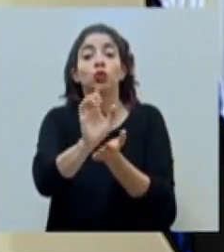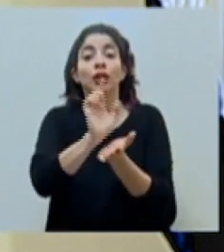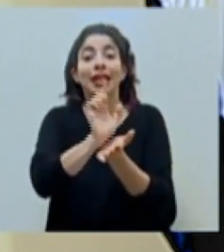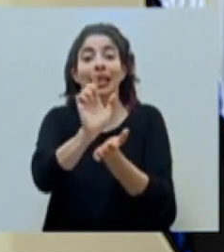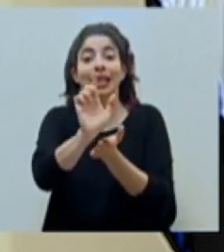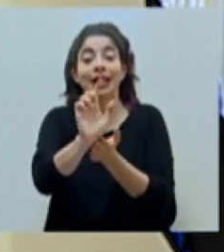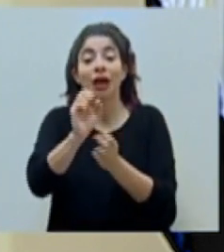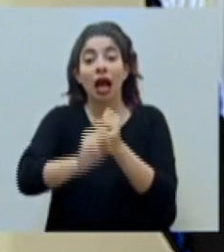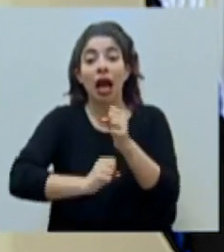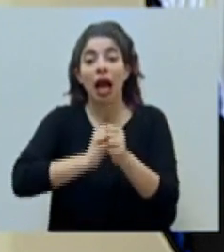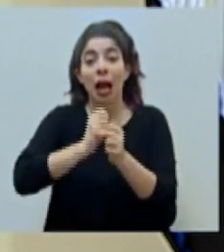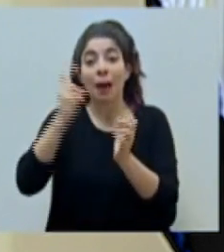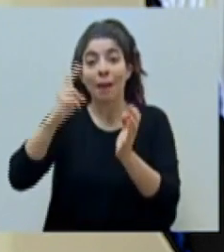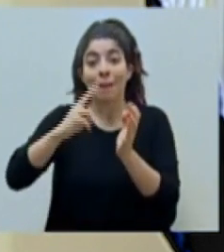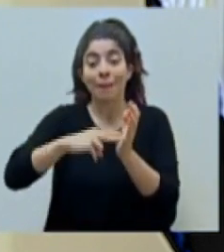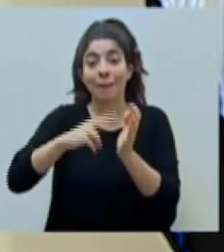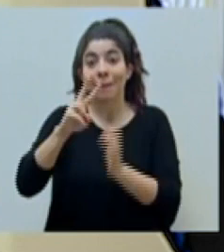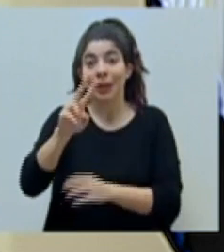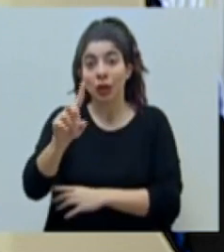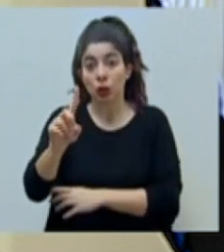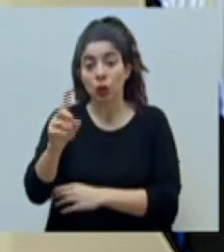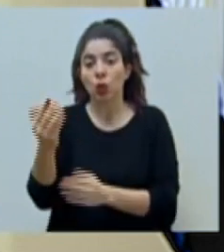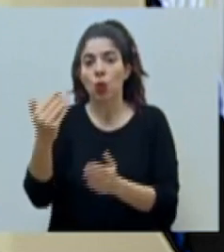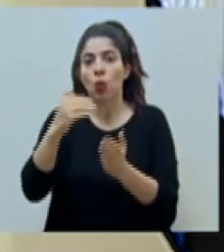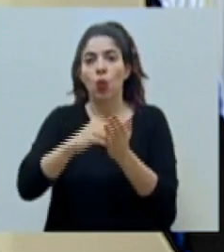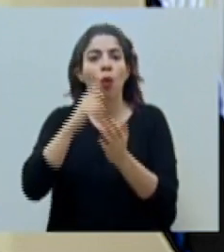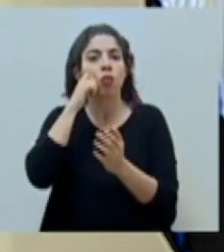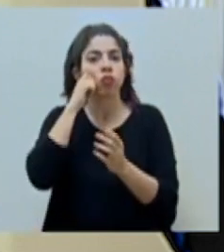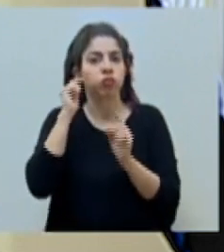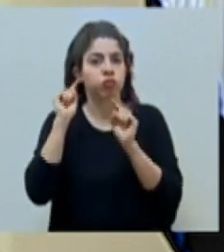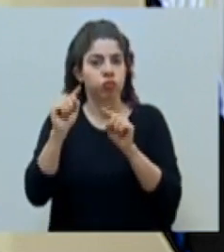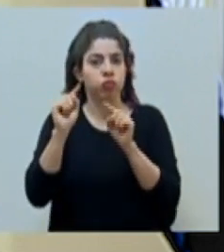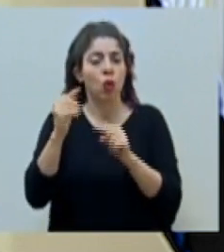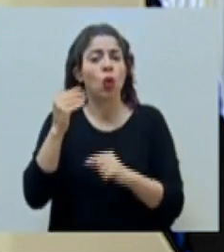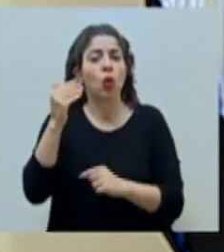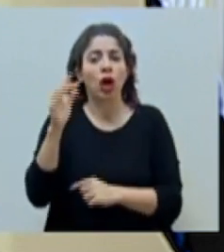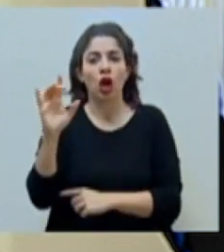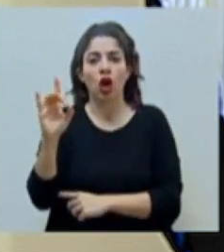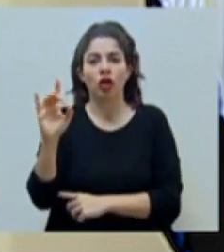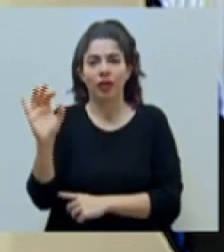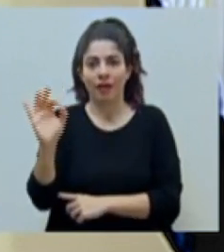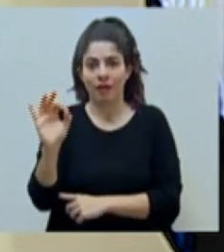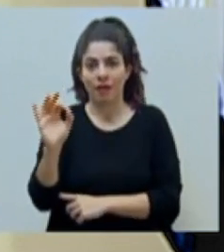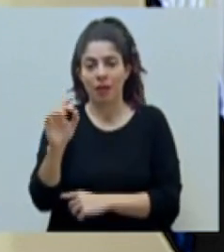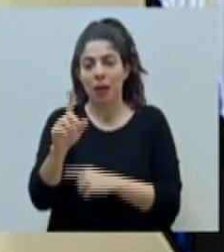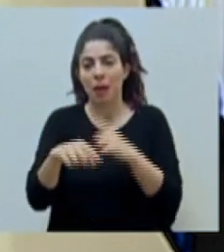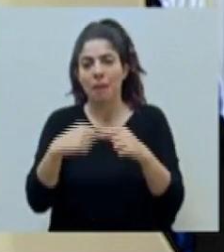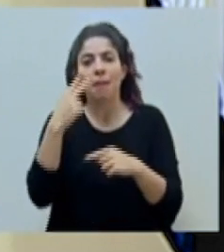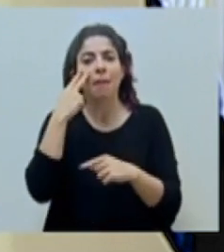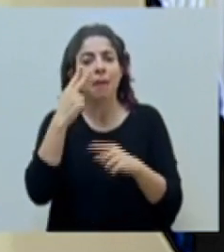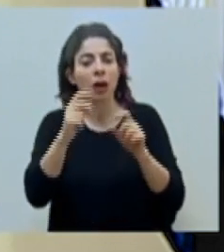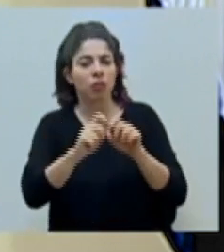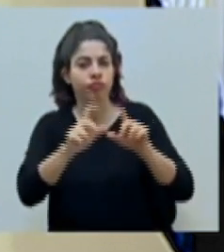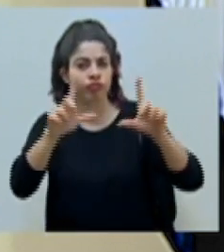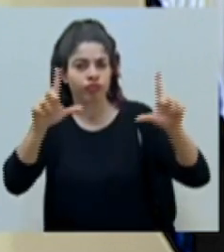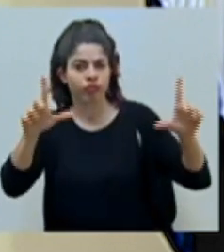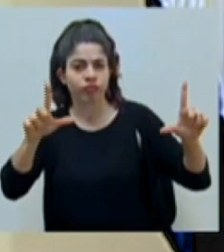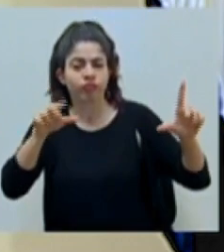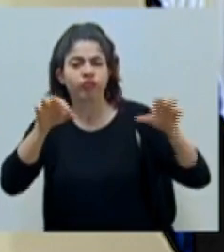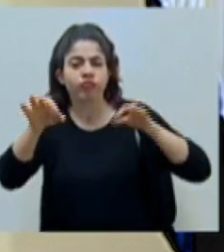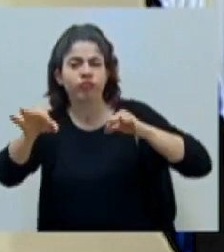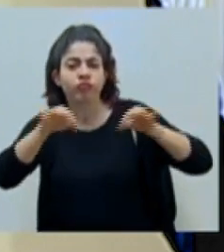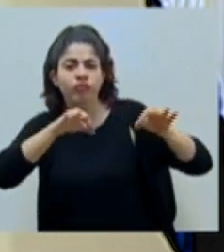2021 reanudará la presencialidad el 8 de febrero. Vamos a ver una presentación con